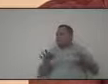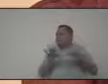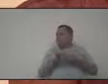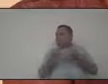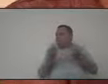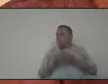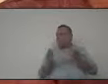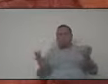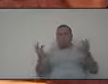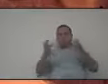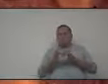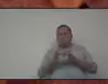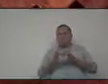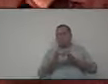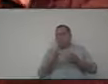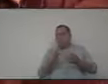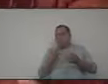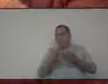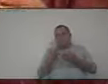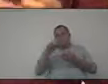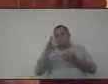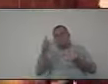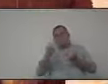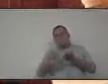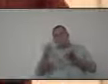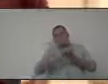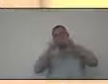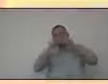de Capresoca. Mil y mil bendiciones.